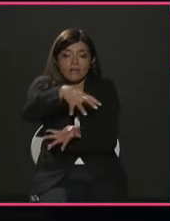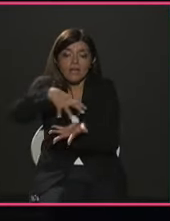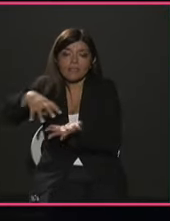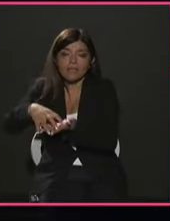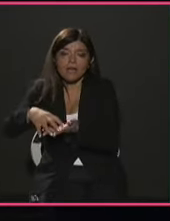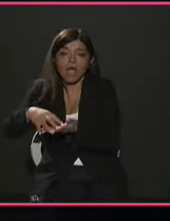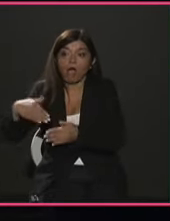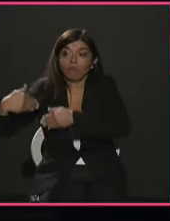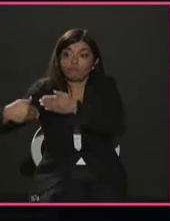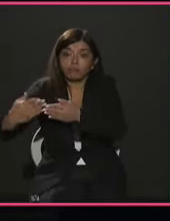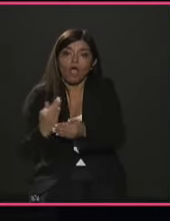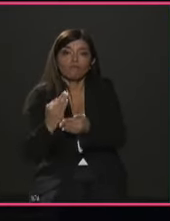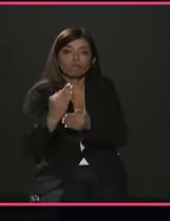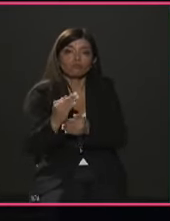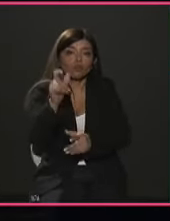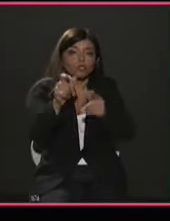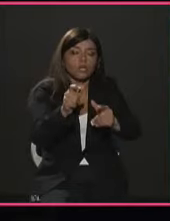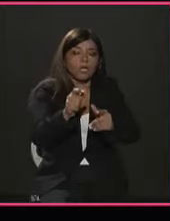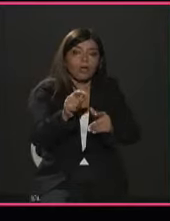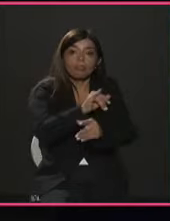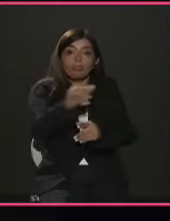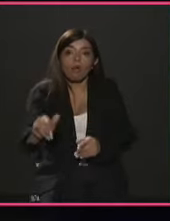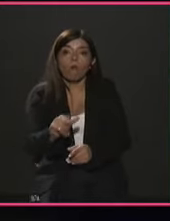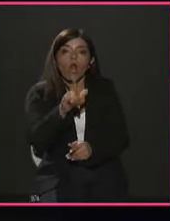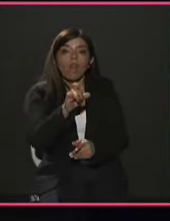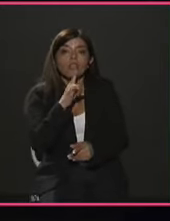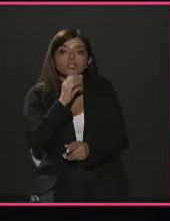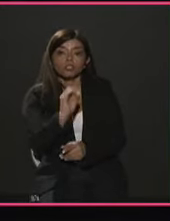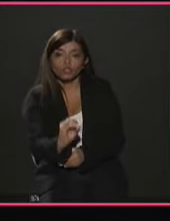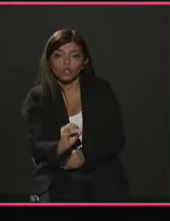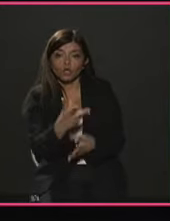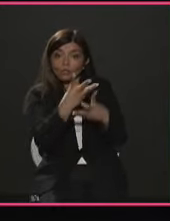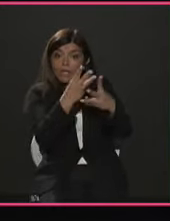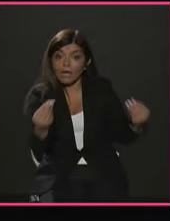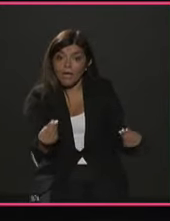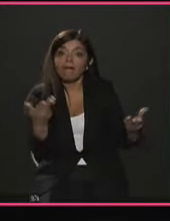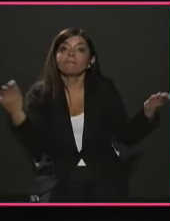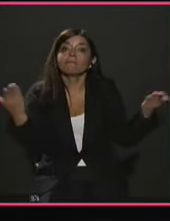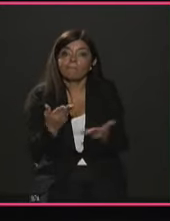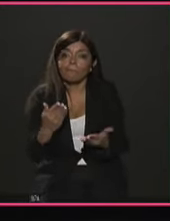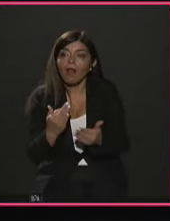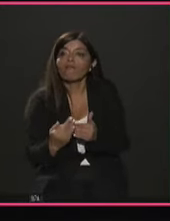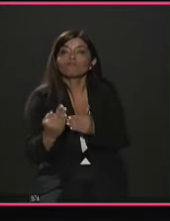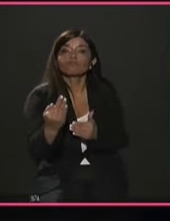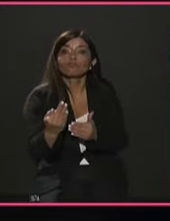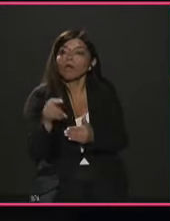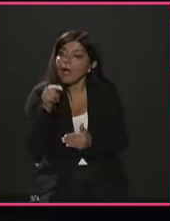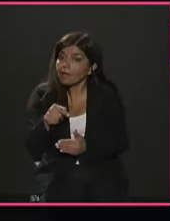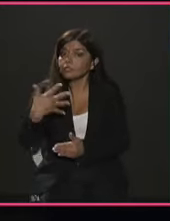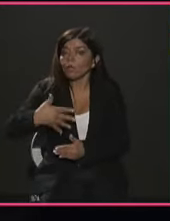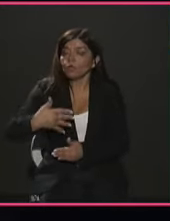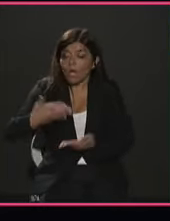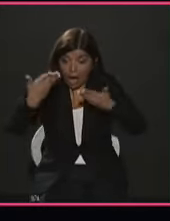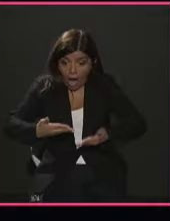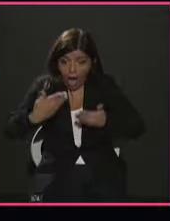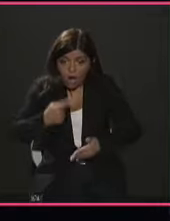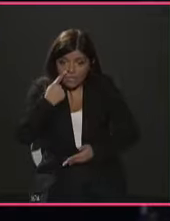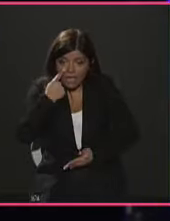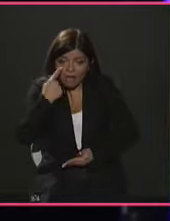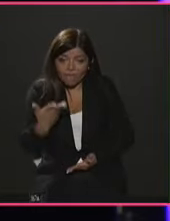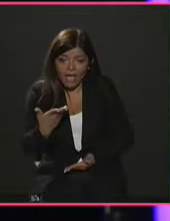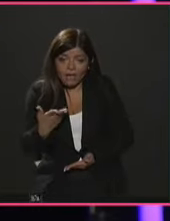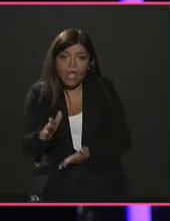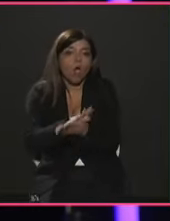venir cuando todo este litio se acabe es algo importante ahora si vamos a las